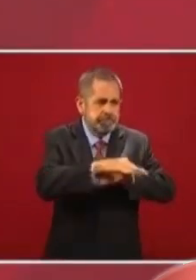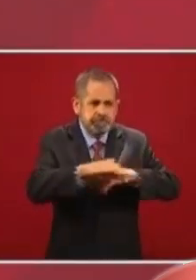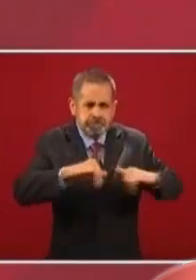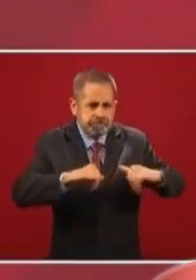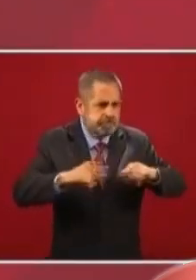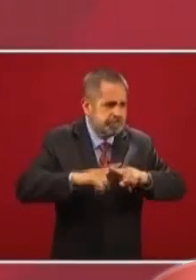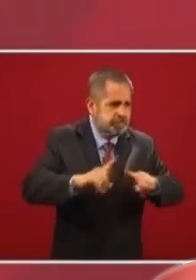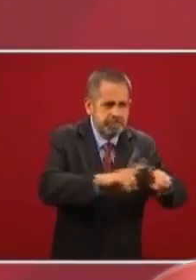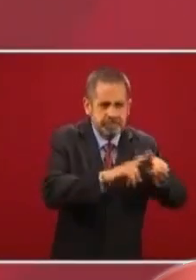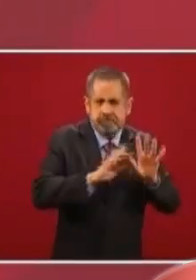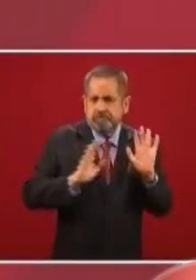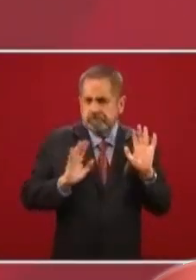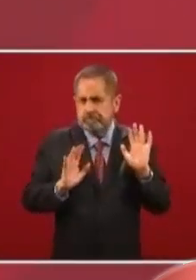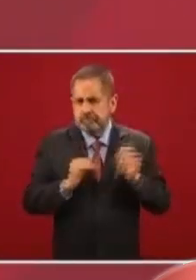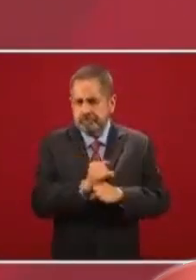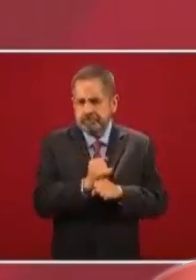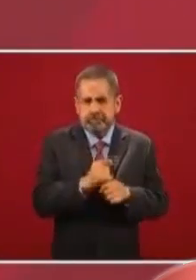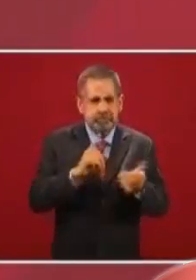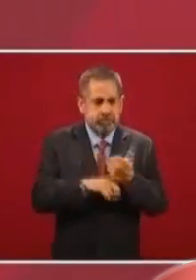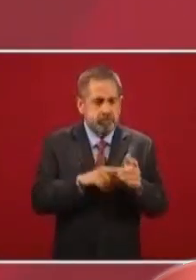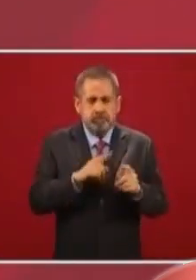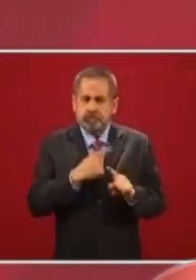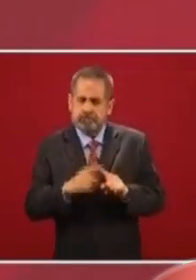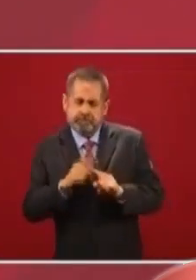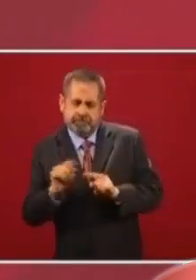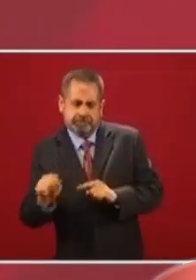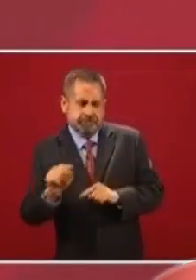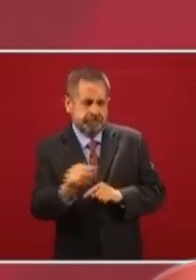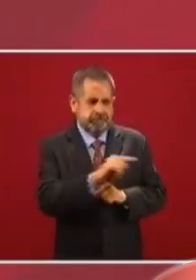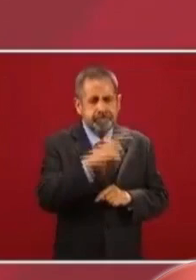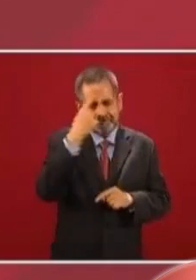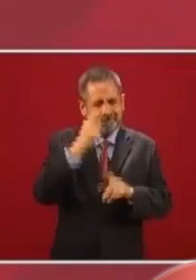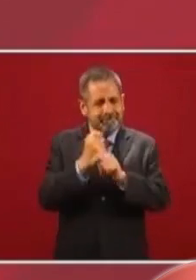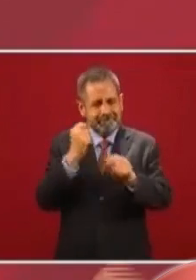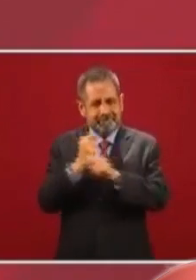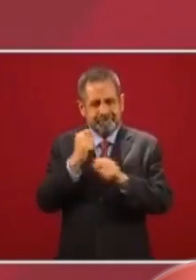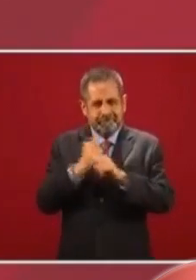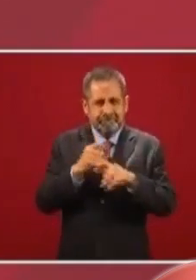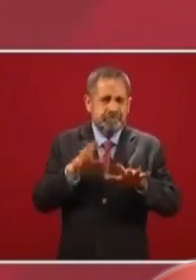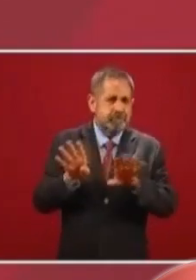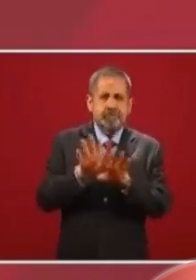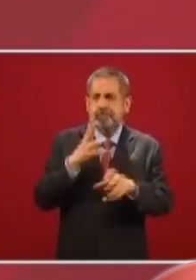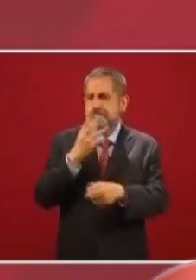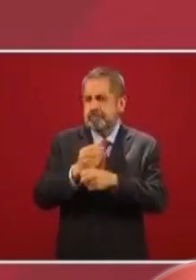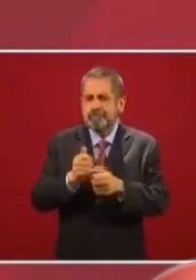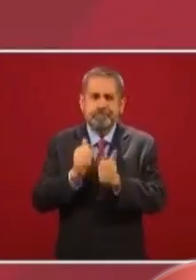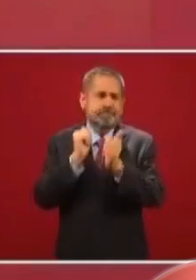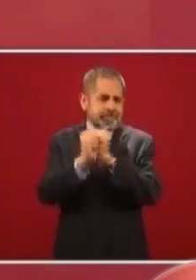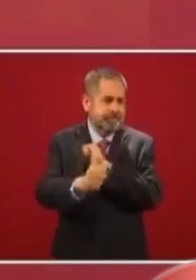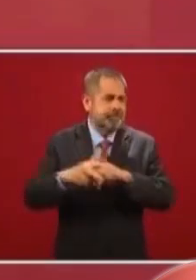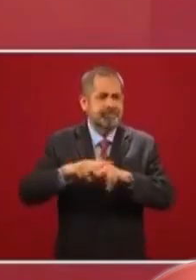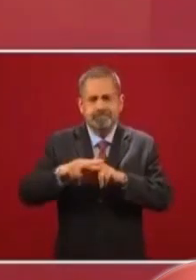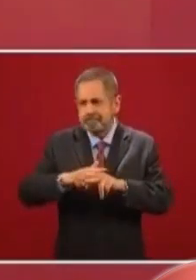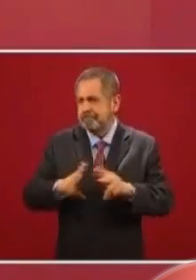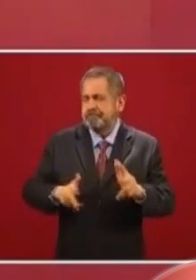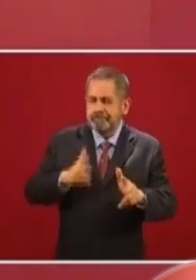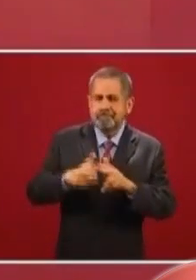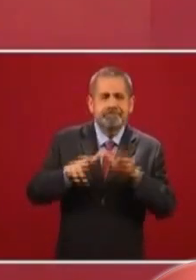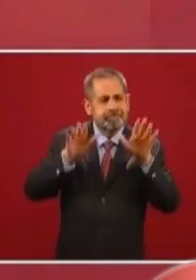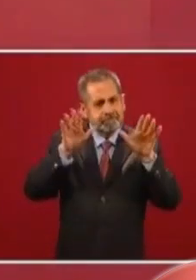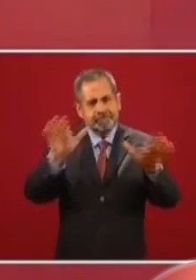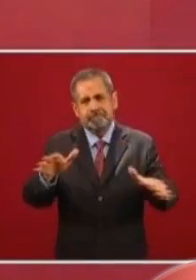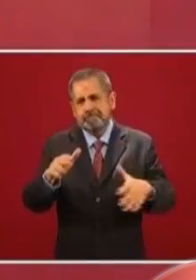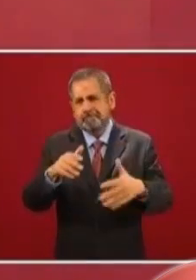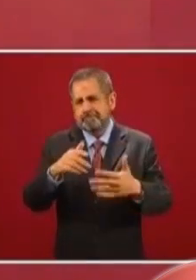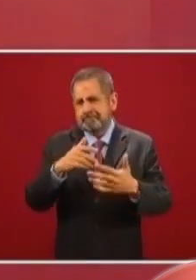que hace investigaciones en todos los ámbitos del transporte, infraestructura carretera, ferroviaria,